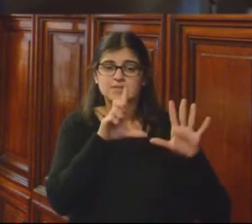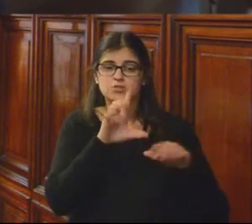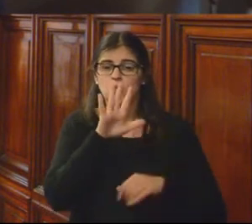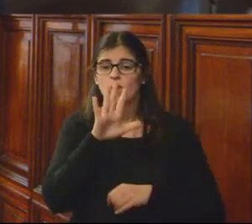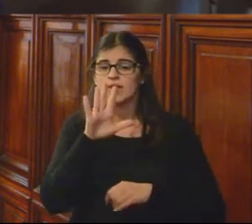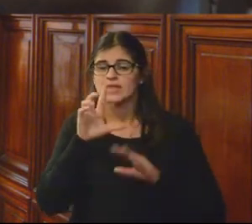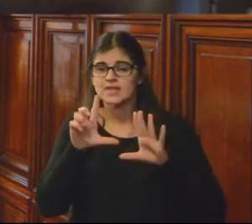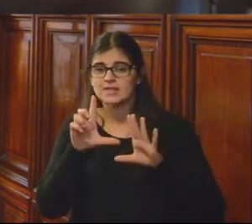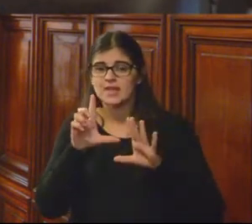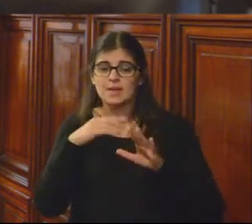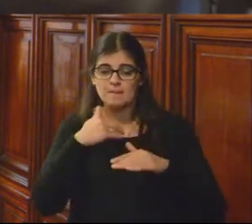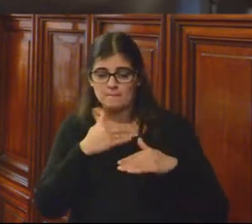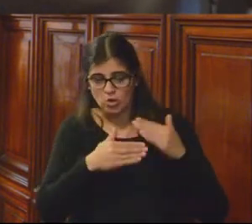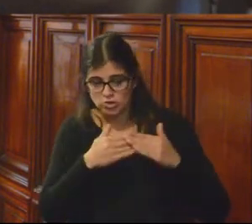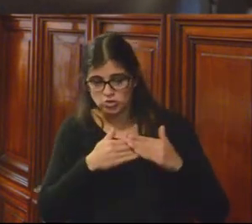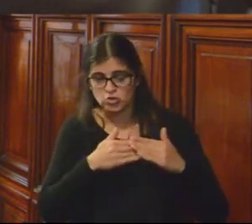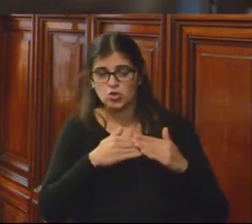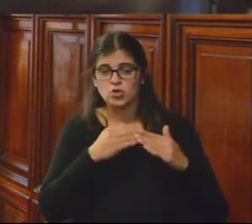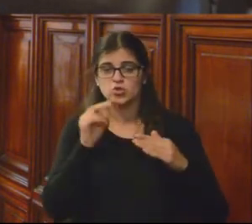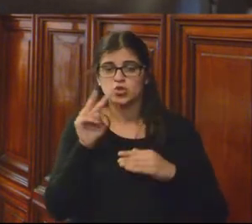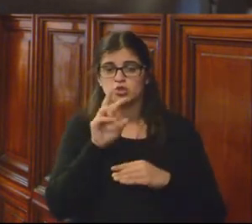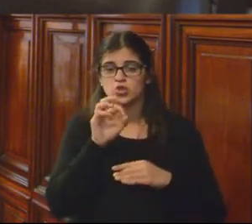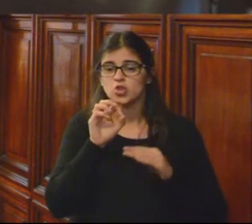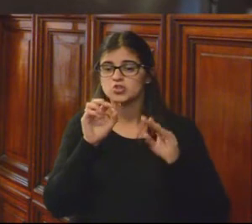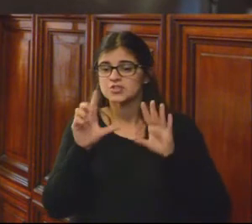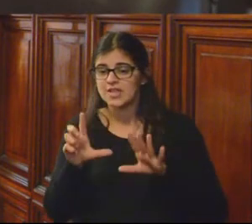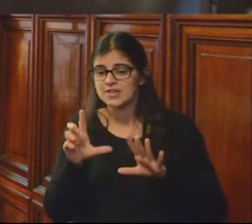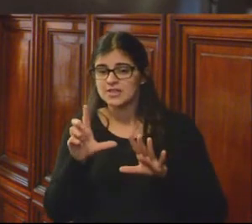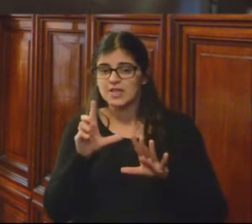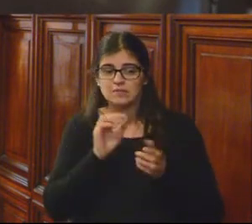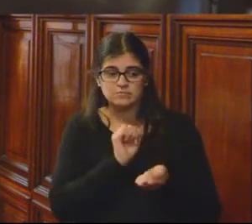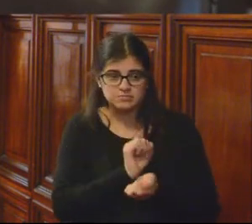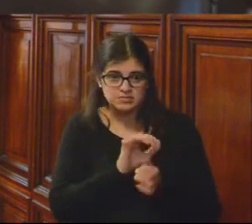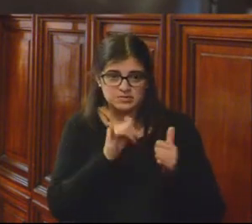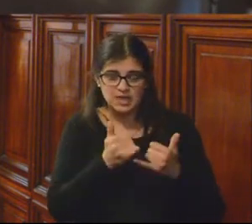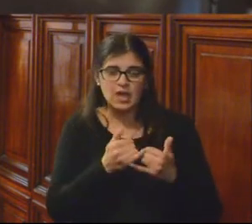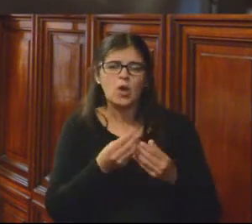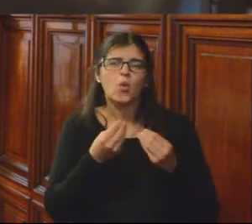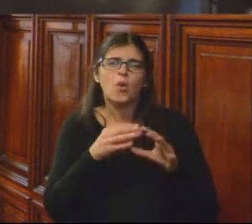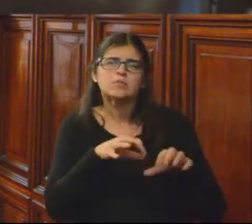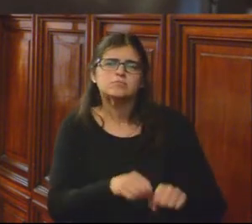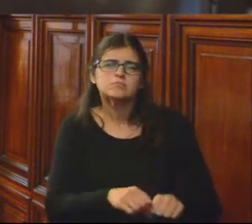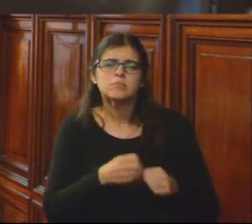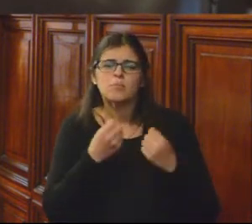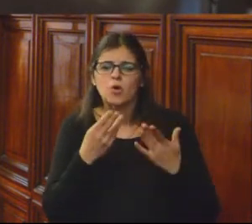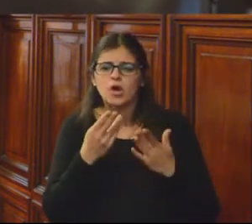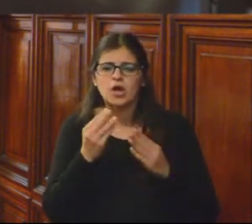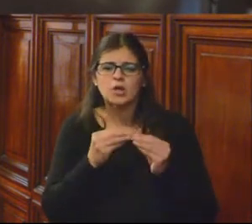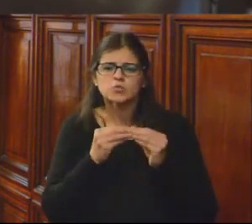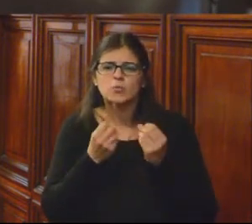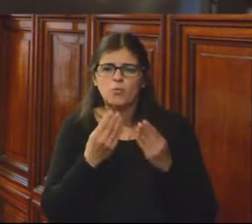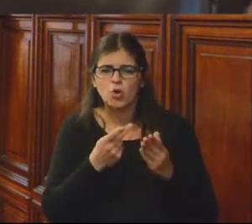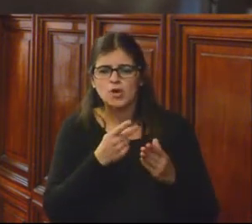757 procesos y 207 detenidos, bueno, ¿cuáles son las figuras que se les han imputado y por qué razón se les dio paso a